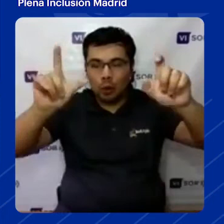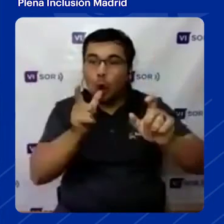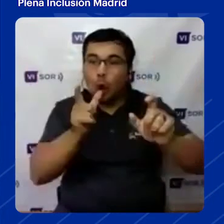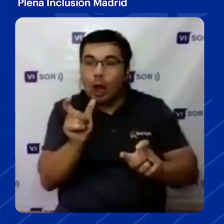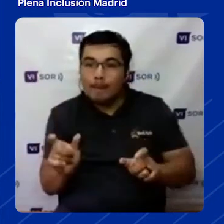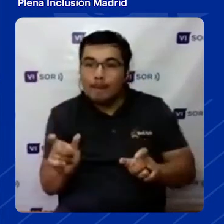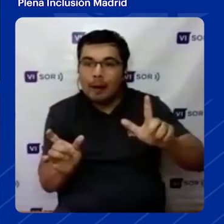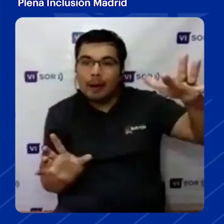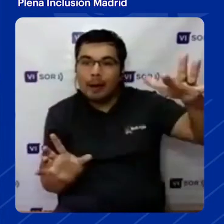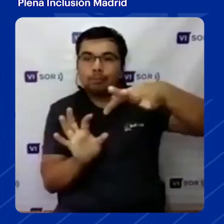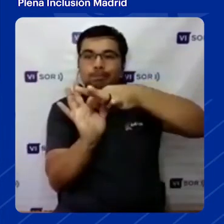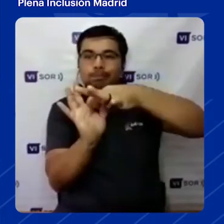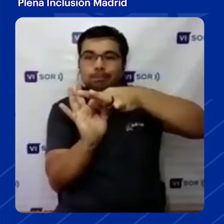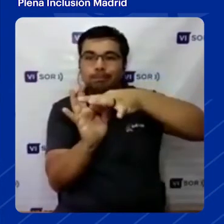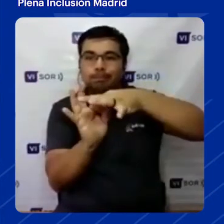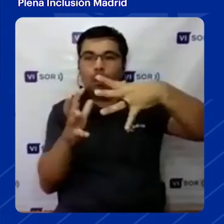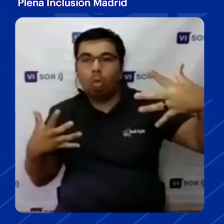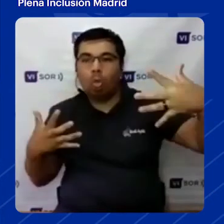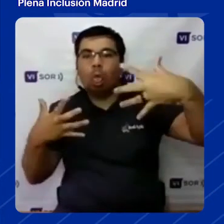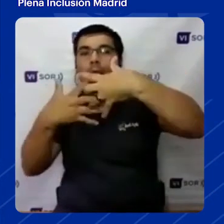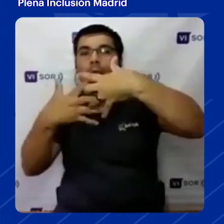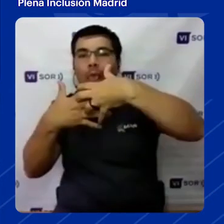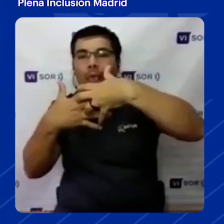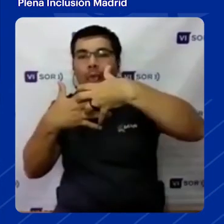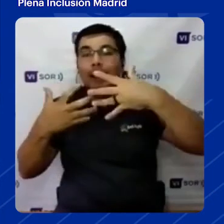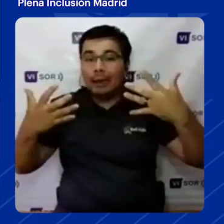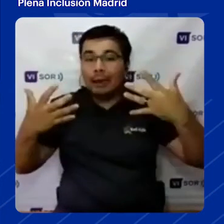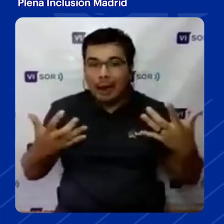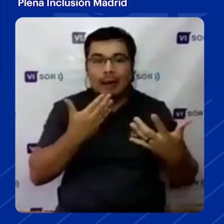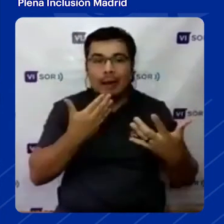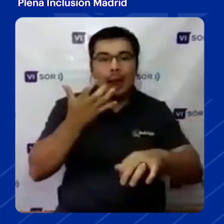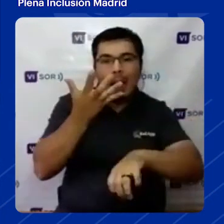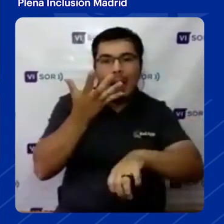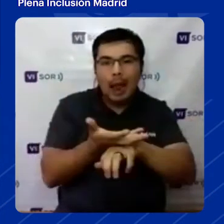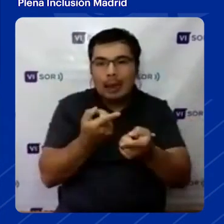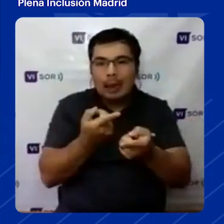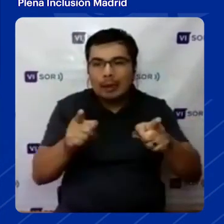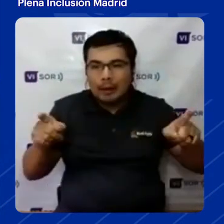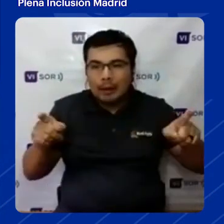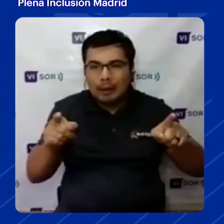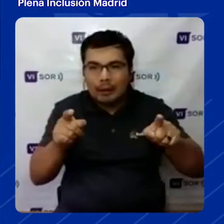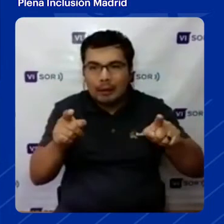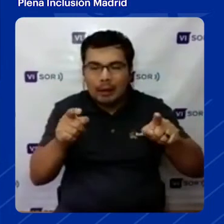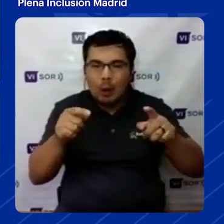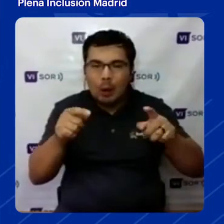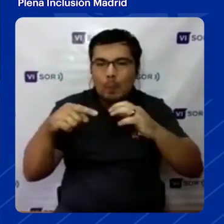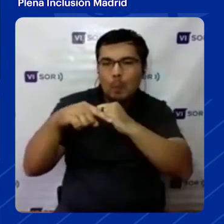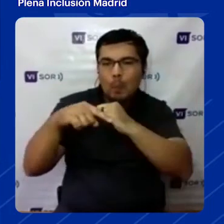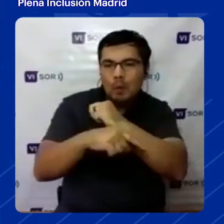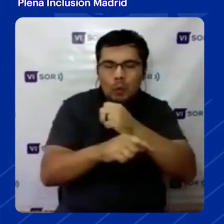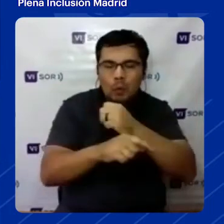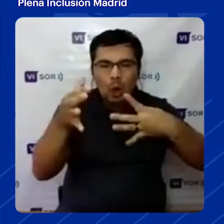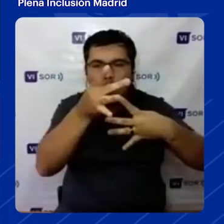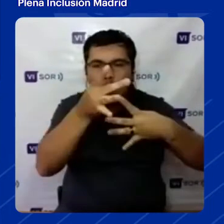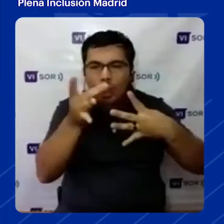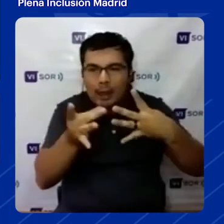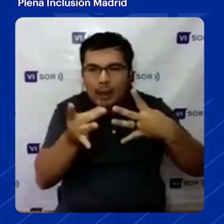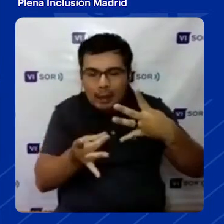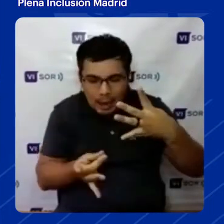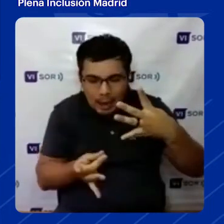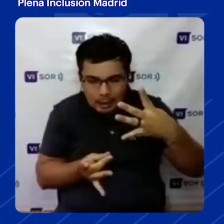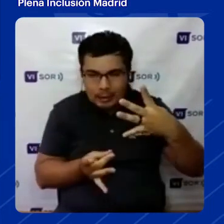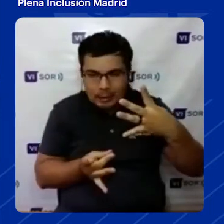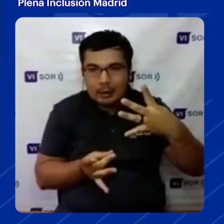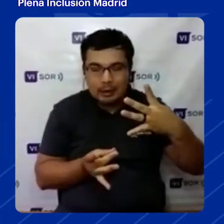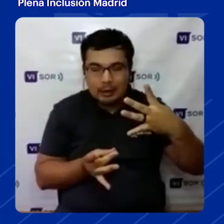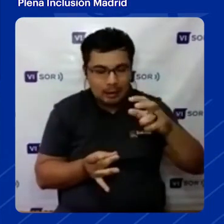en donde vamos señalando determinados detalles que también se explican en el texto. Y ven que no renunciamos a algún detalle, a lo mejor,